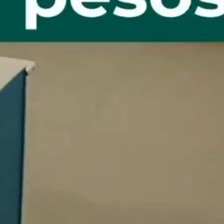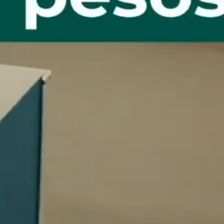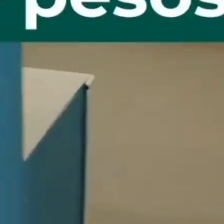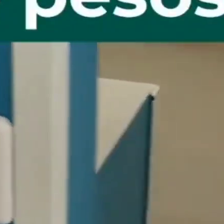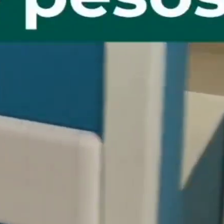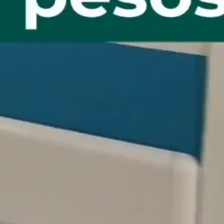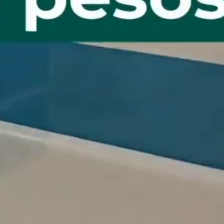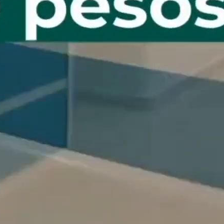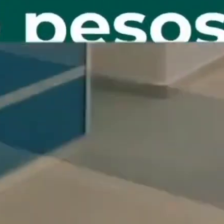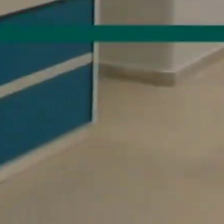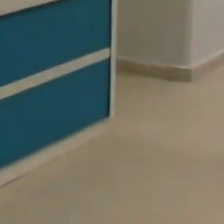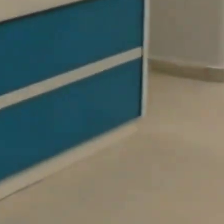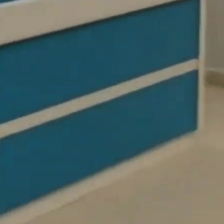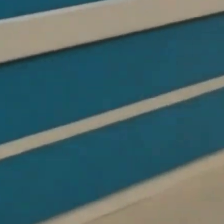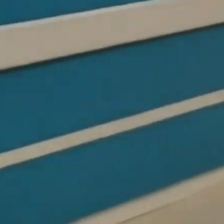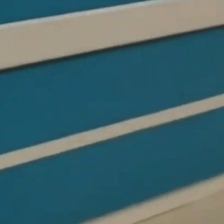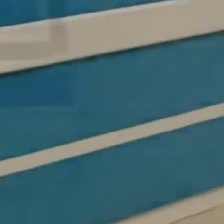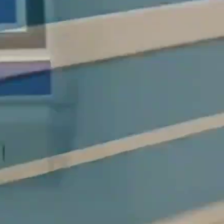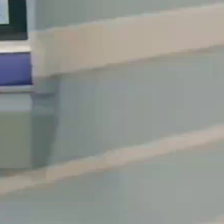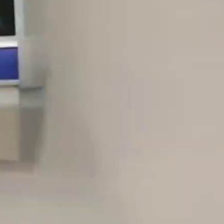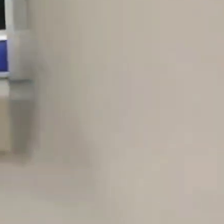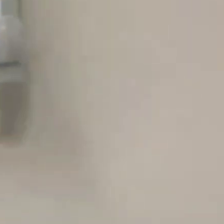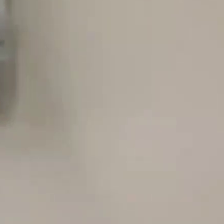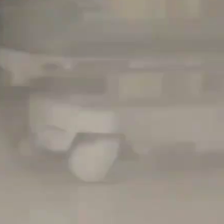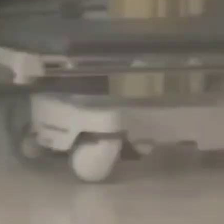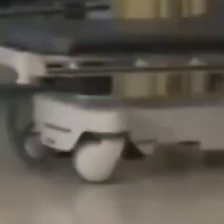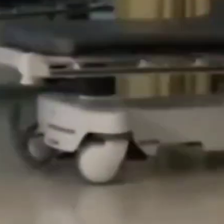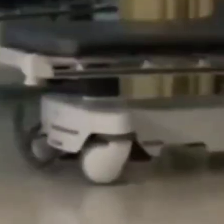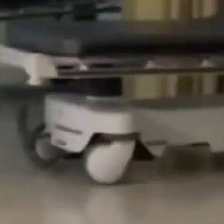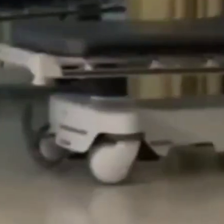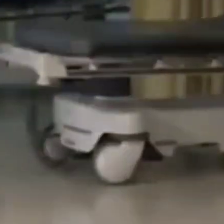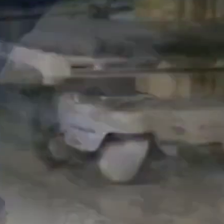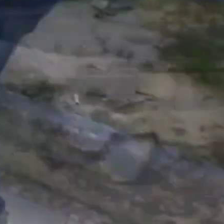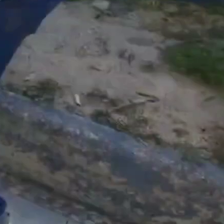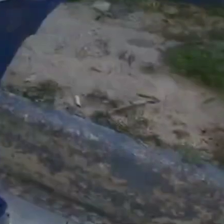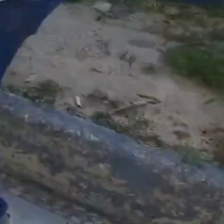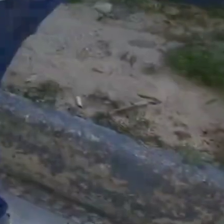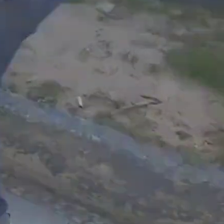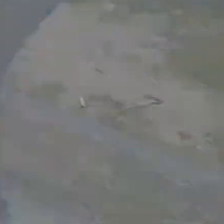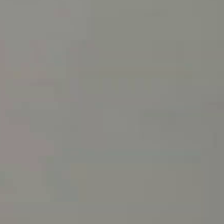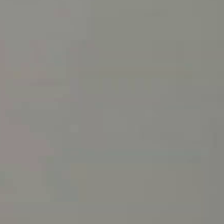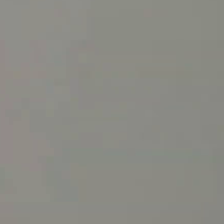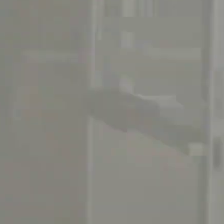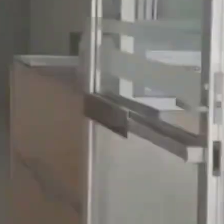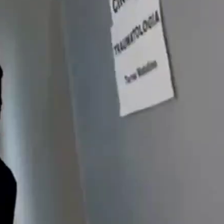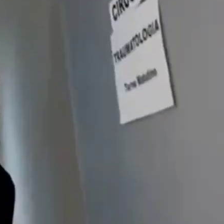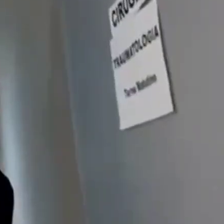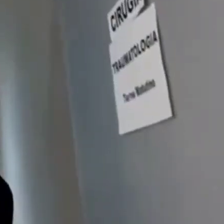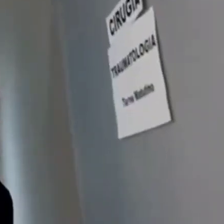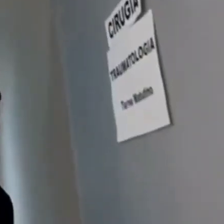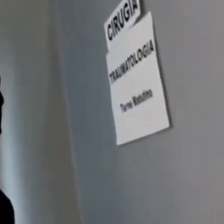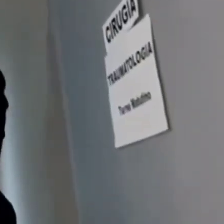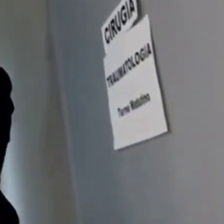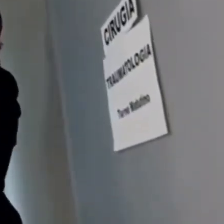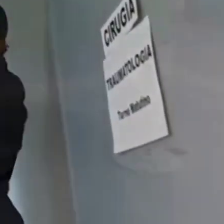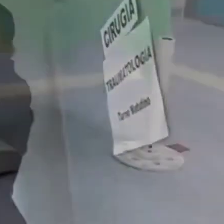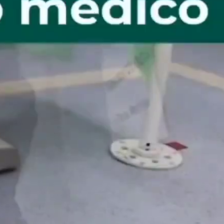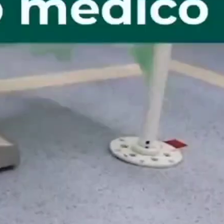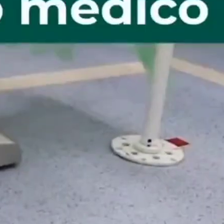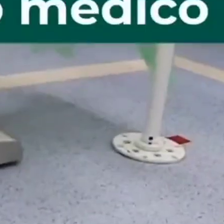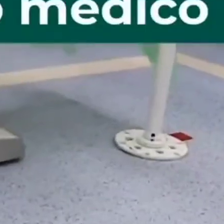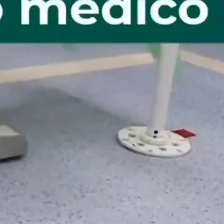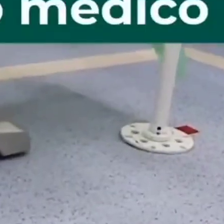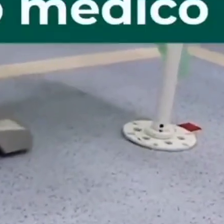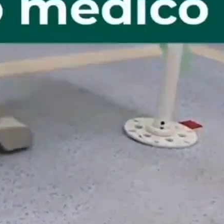millones de pesos para acciones de conservación como limpieza, pintado, señalética, reparaciones, además